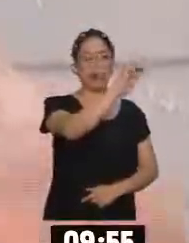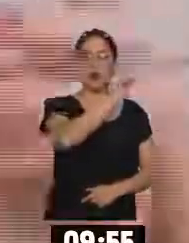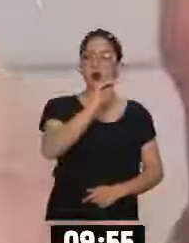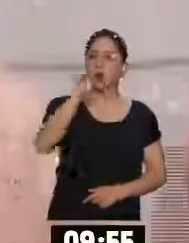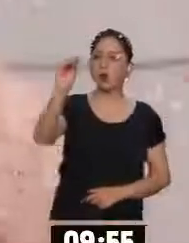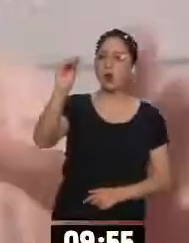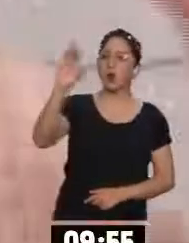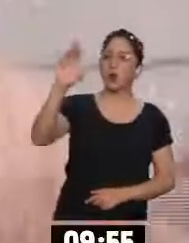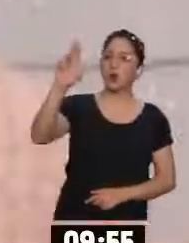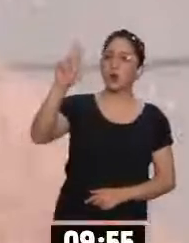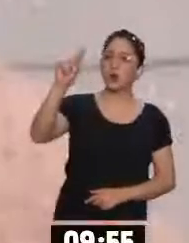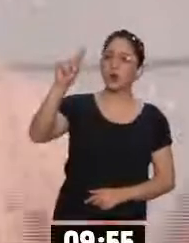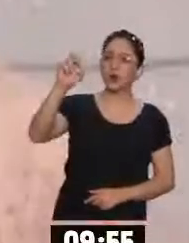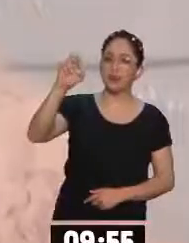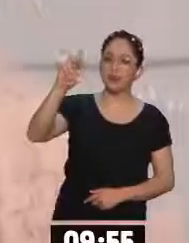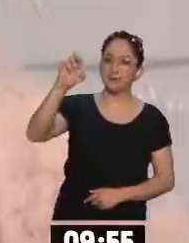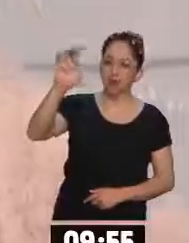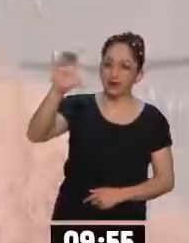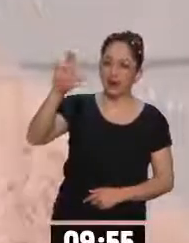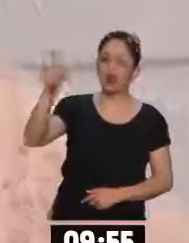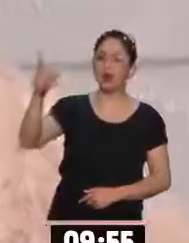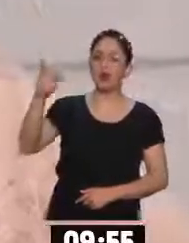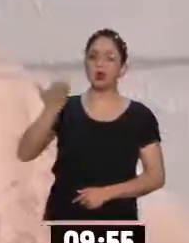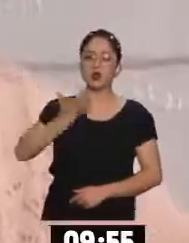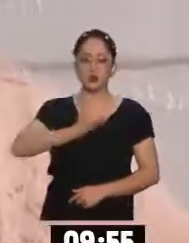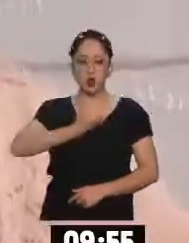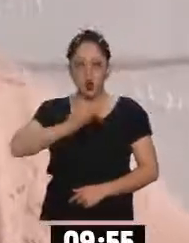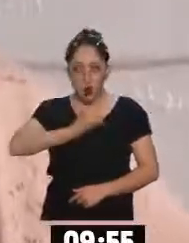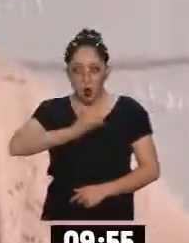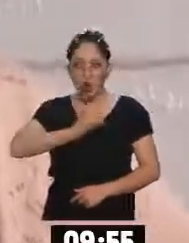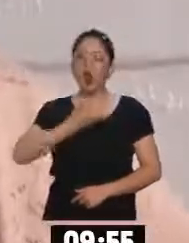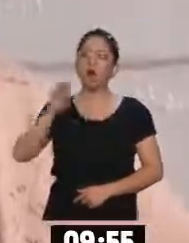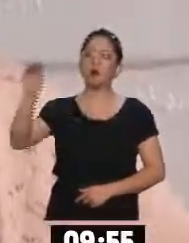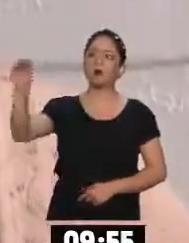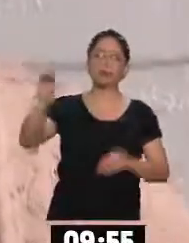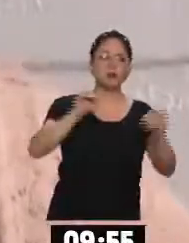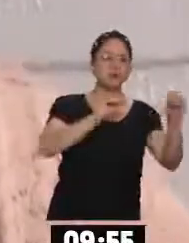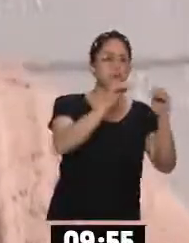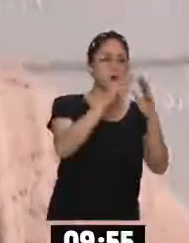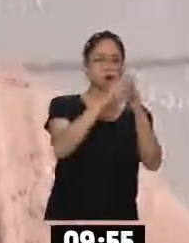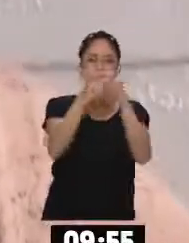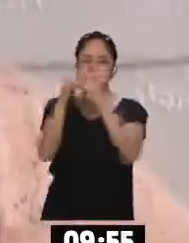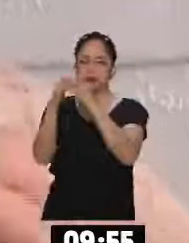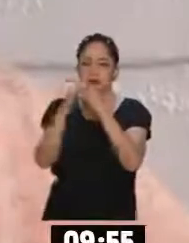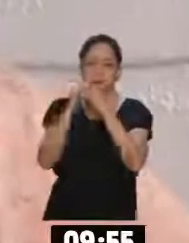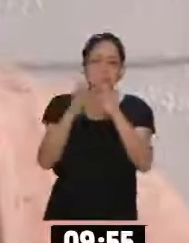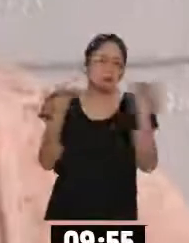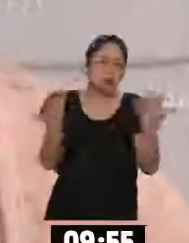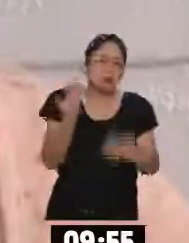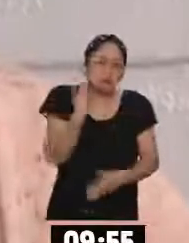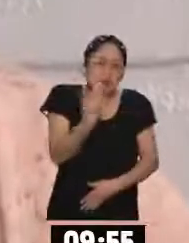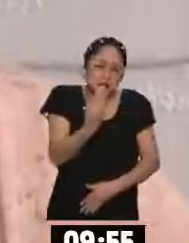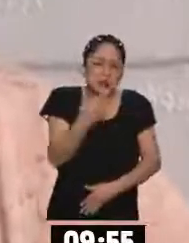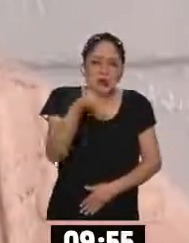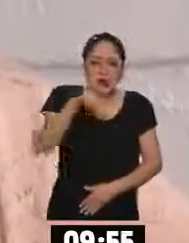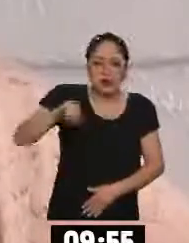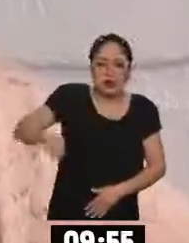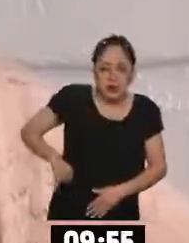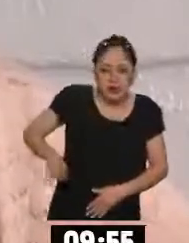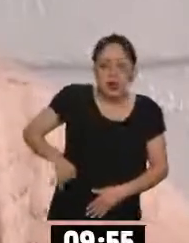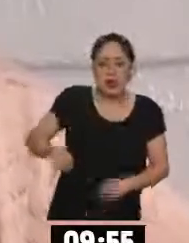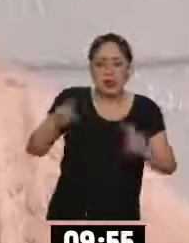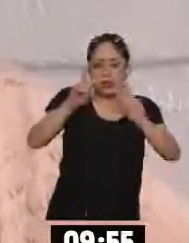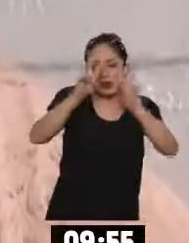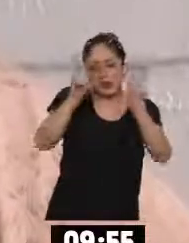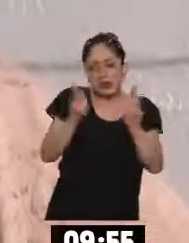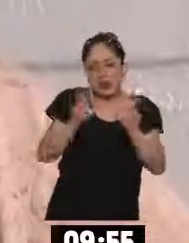Centro Histórico. ¡Válgame Dios! Se revolvieron todos. Ahí. Lo cual es muy bueno y seguramente tendrá una experiencia buena en términos comunitarios, pero ahorita iba a